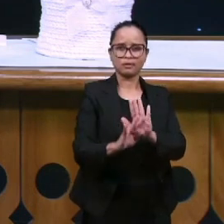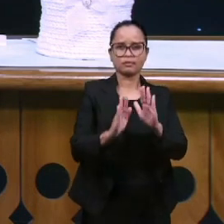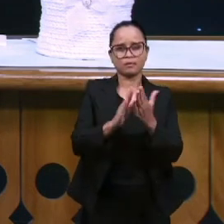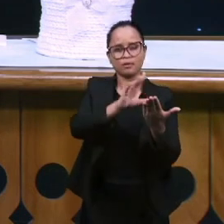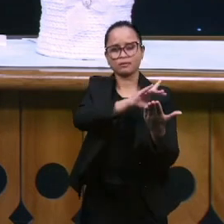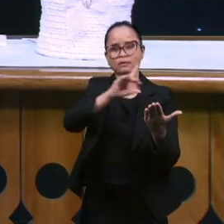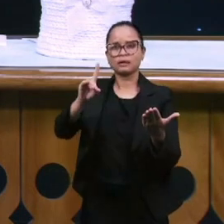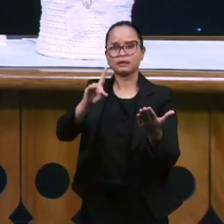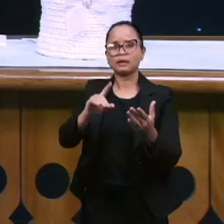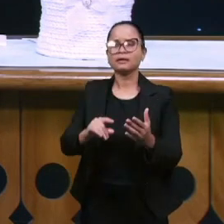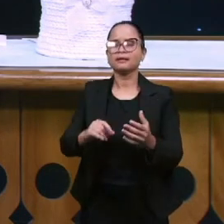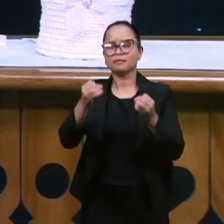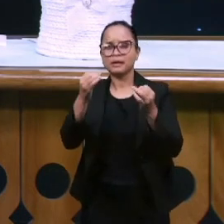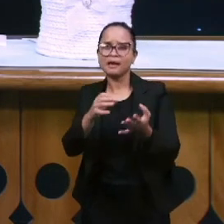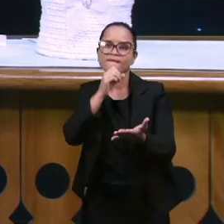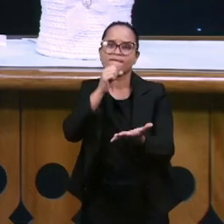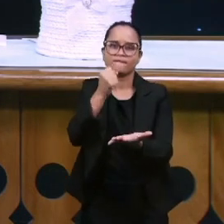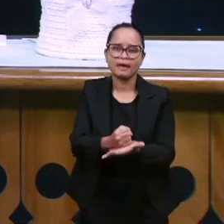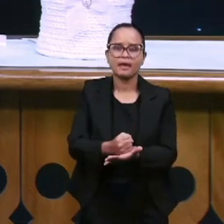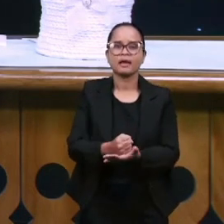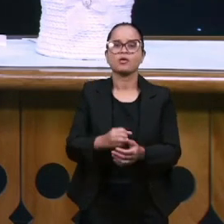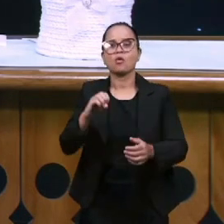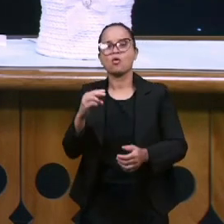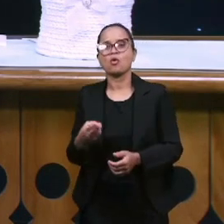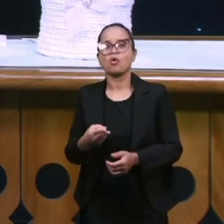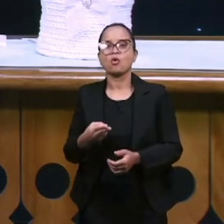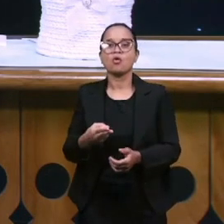Testamento, cuando nos referimos al Nuevo Testamento,